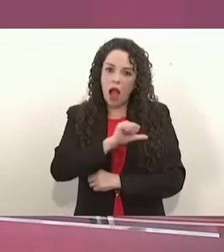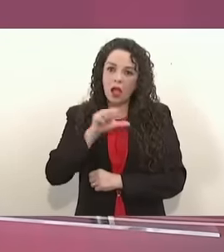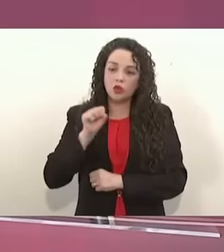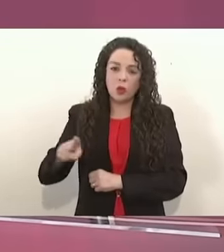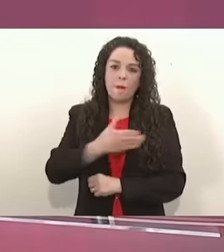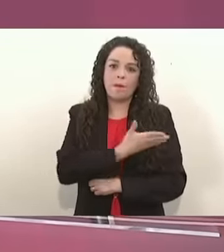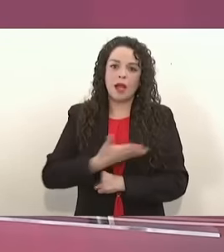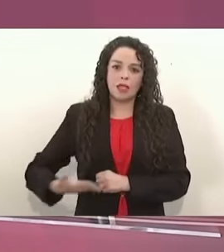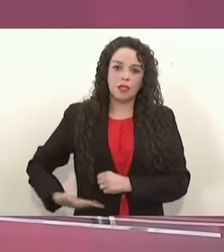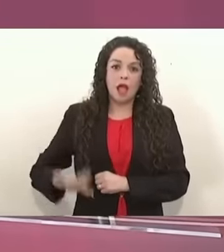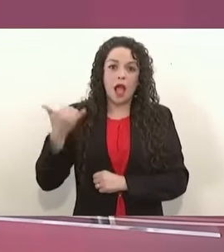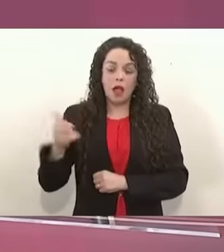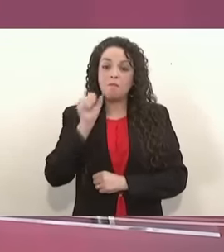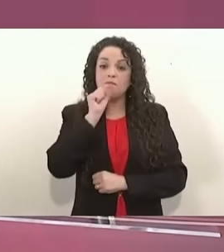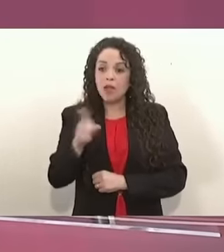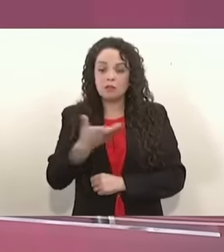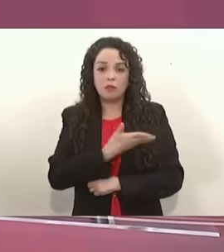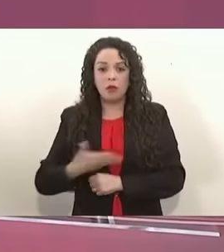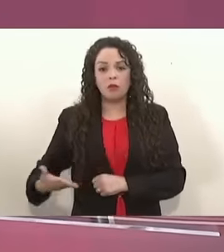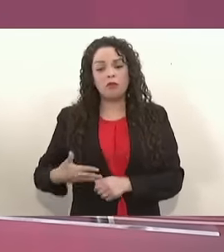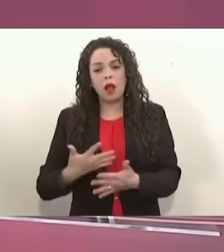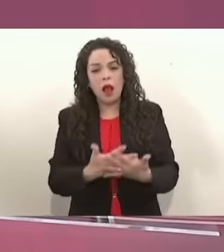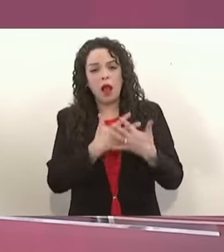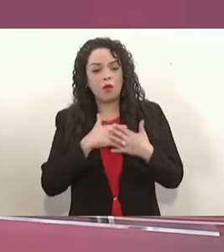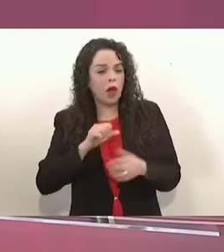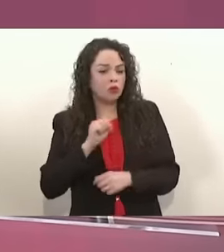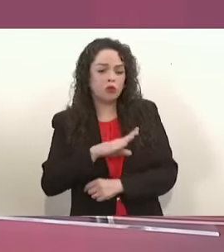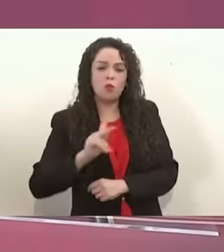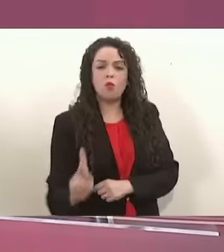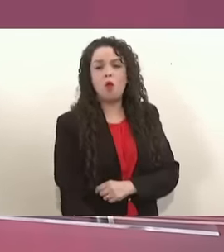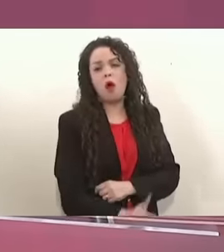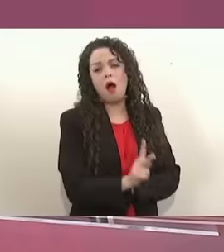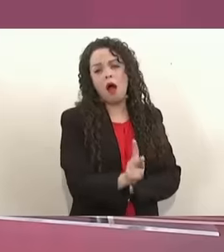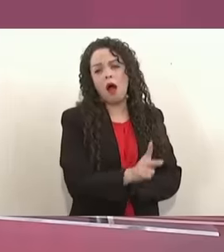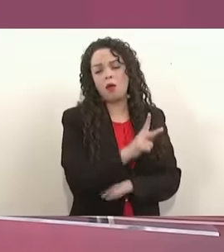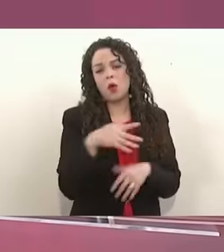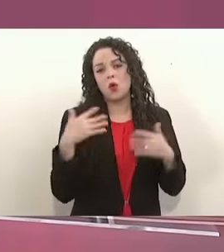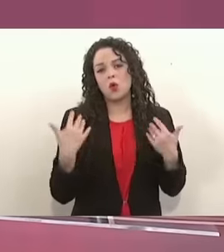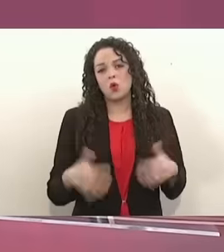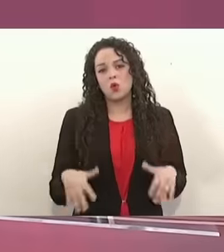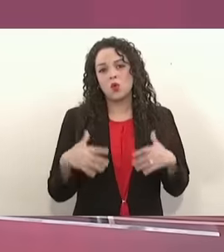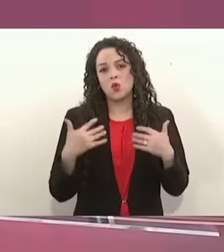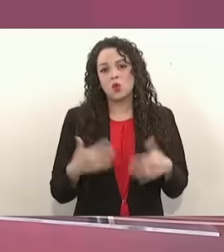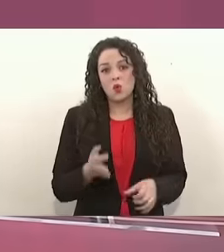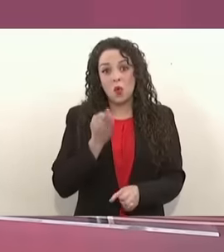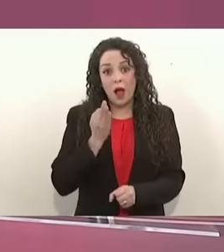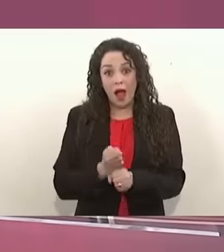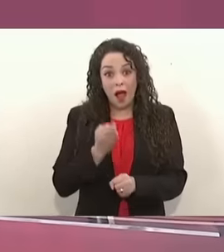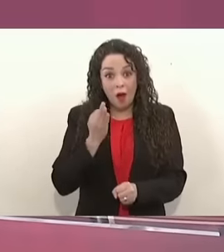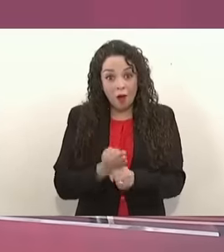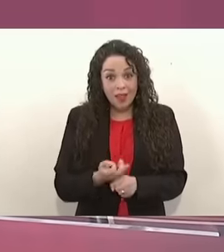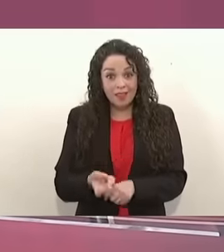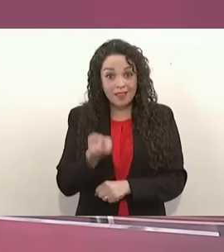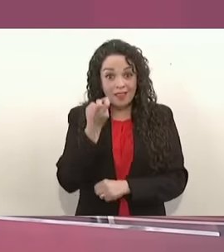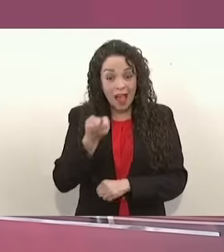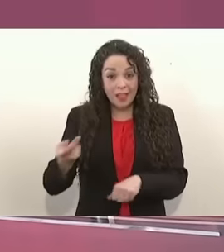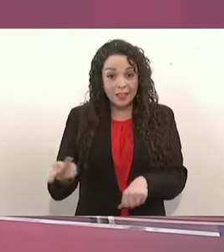ama a su pueblo. Eso es lo que ocurre en México en este momento.